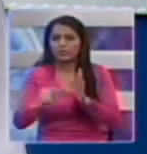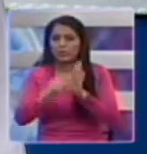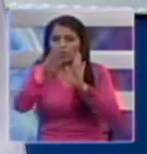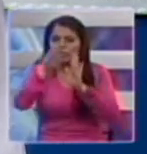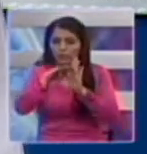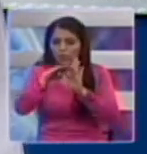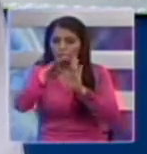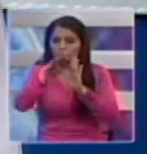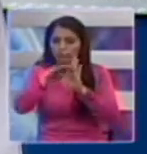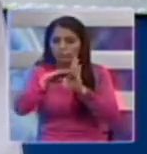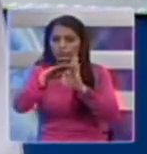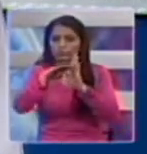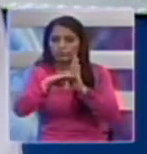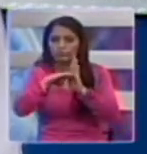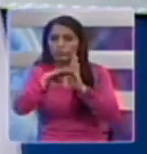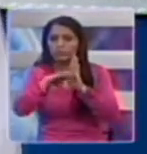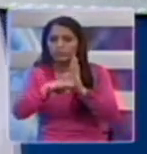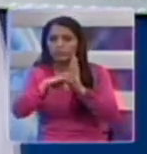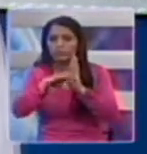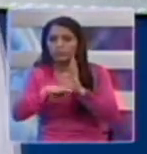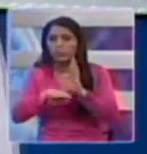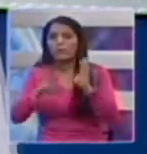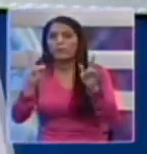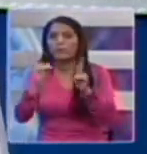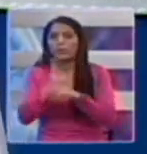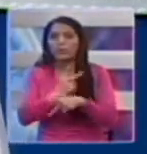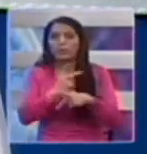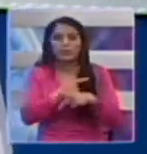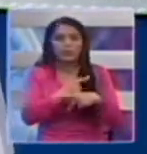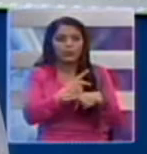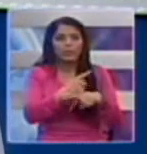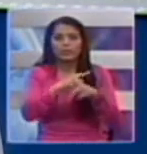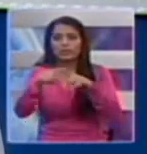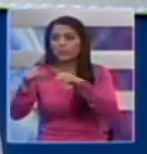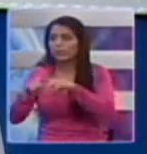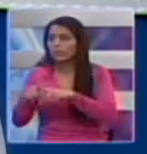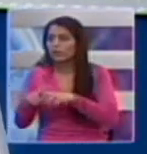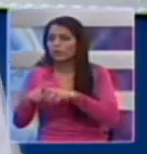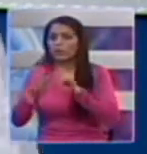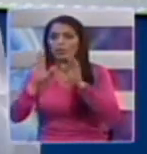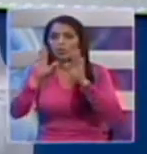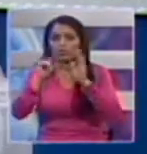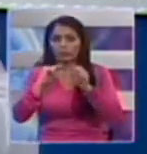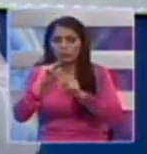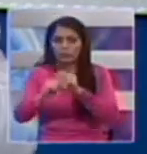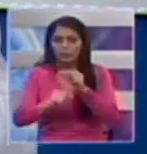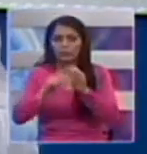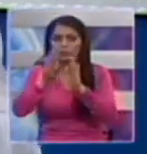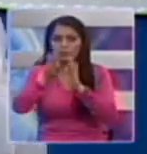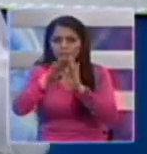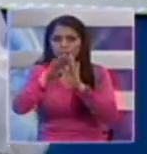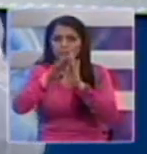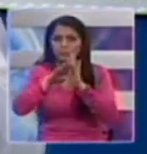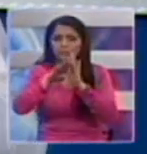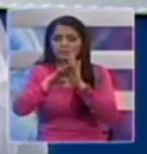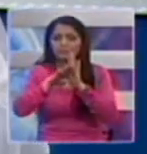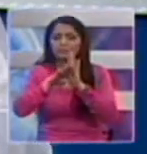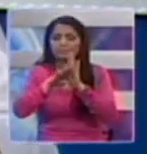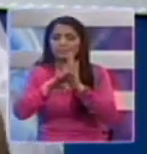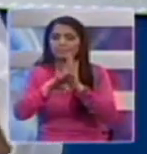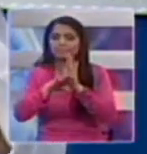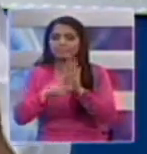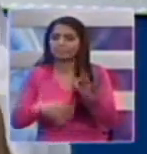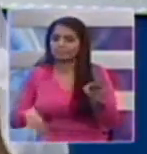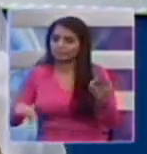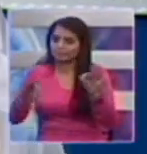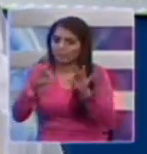reducir en casi todos los productos los aranceles de manera también gradual y protegiendo aquellos productos